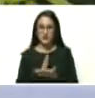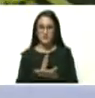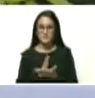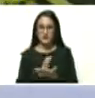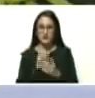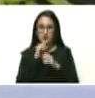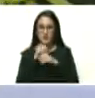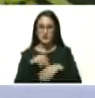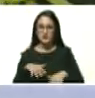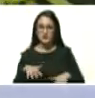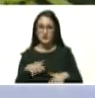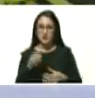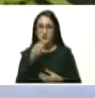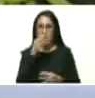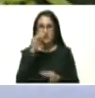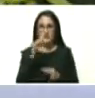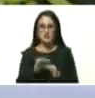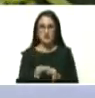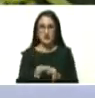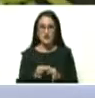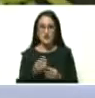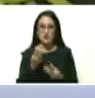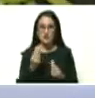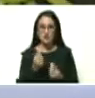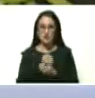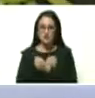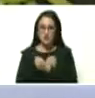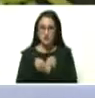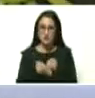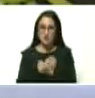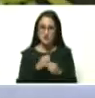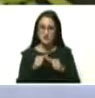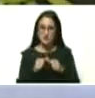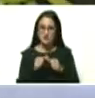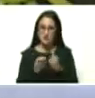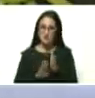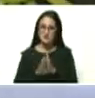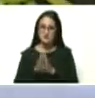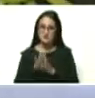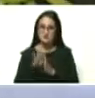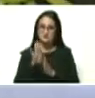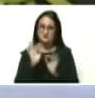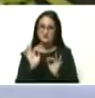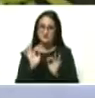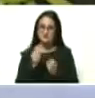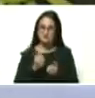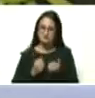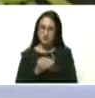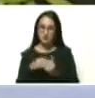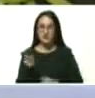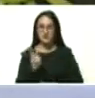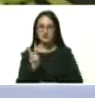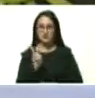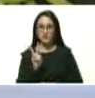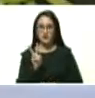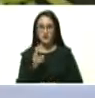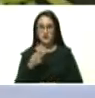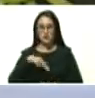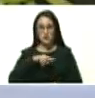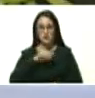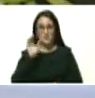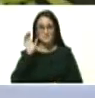sus bendiciones, con buena fe y con mucho amor, seguiremos adelante. Cuente Venezuela que nuestra